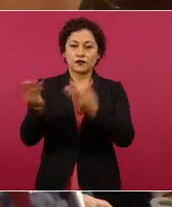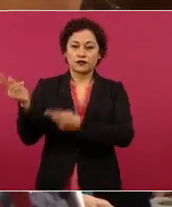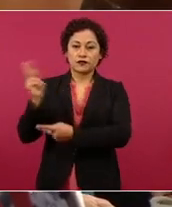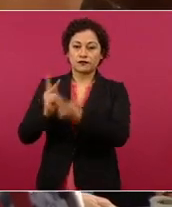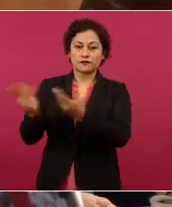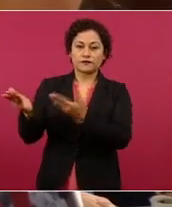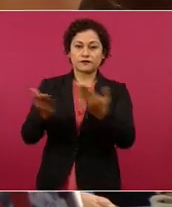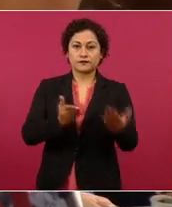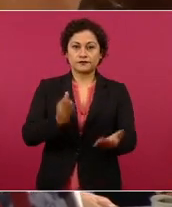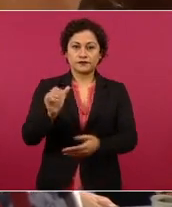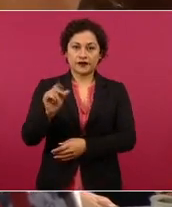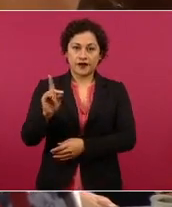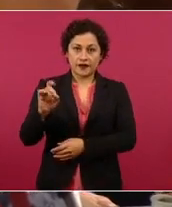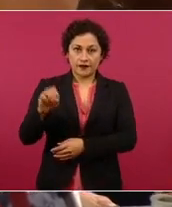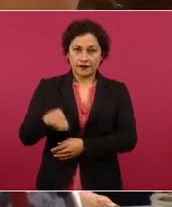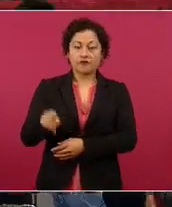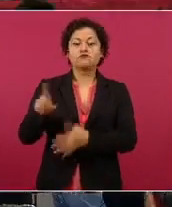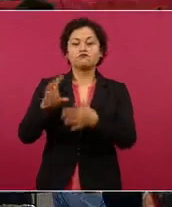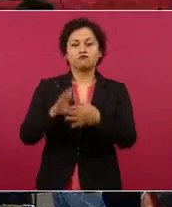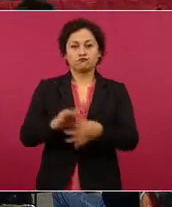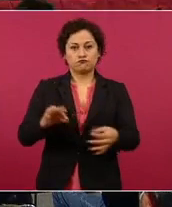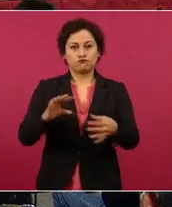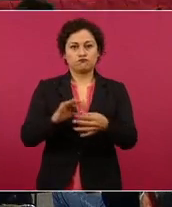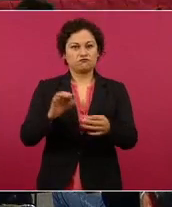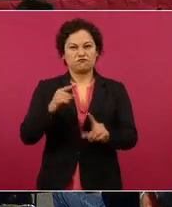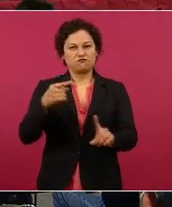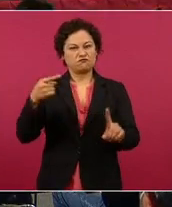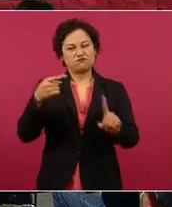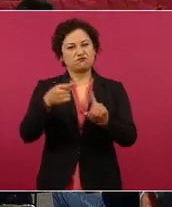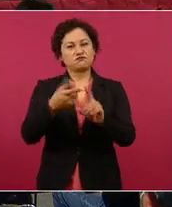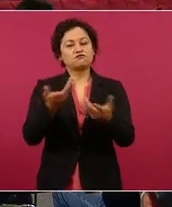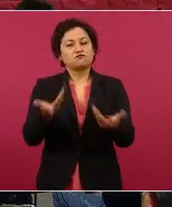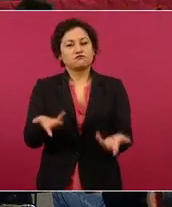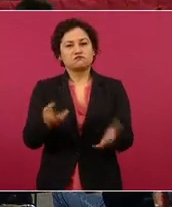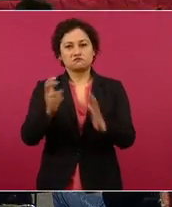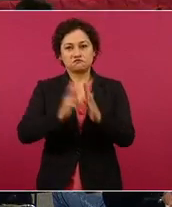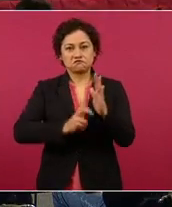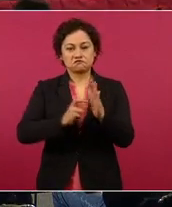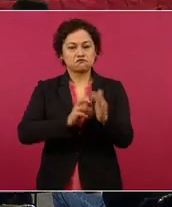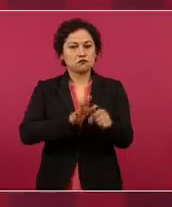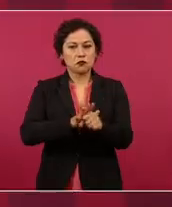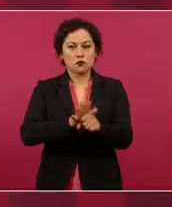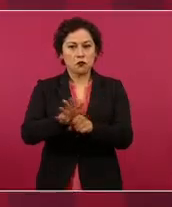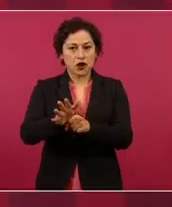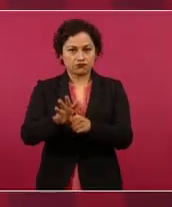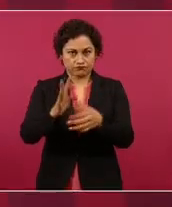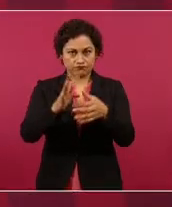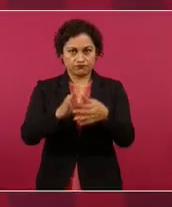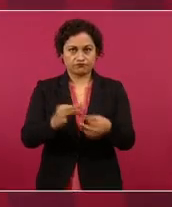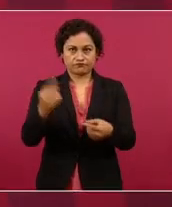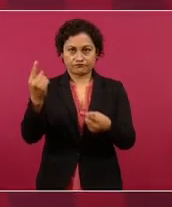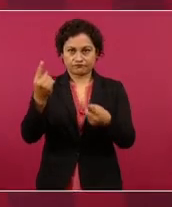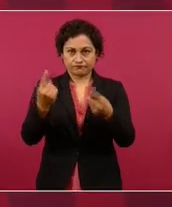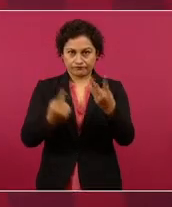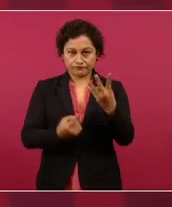a explicar en qué consistieron esos cambios y cómo